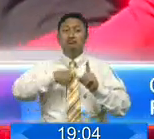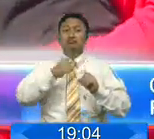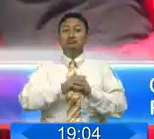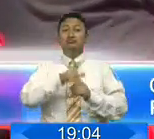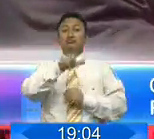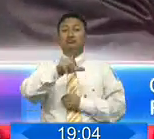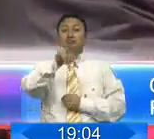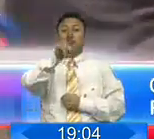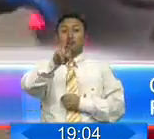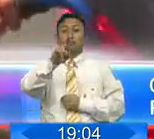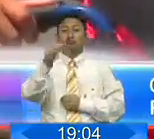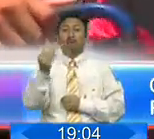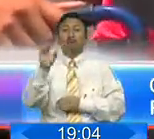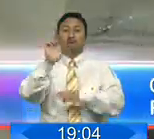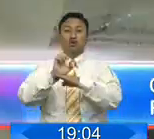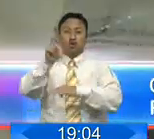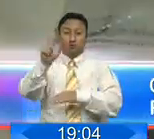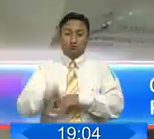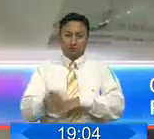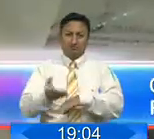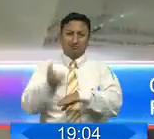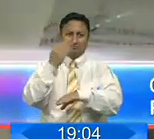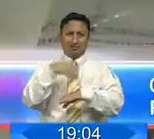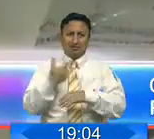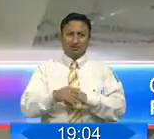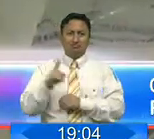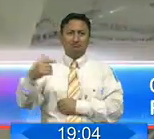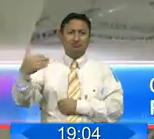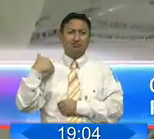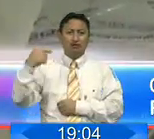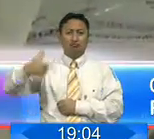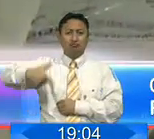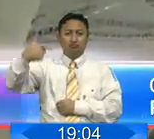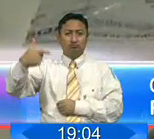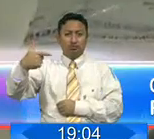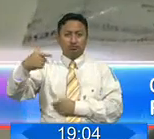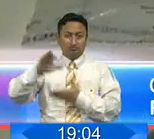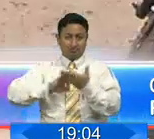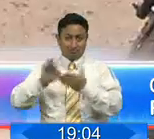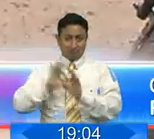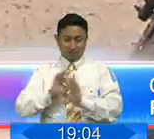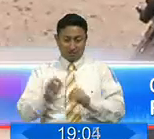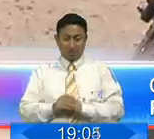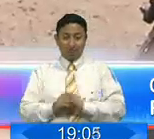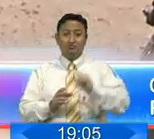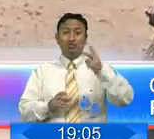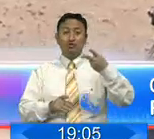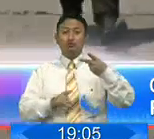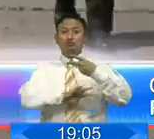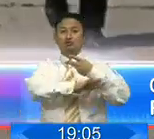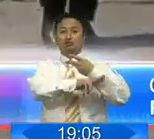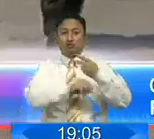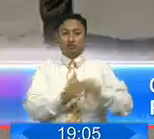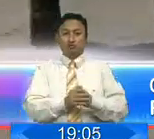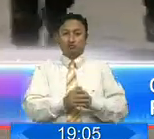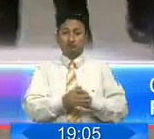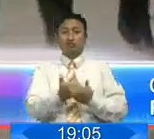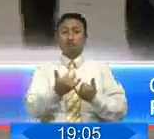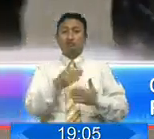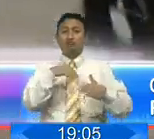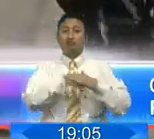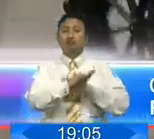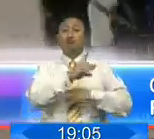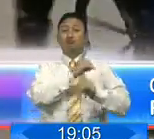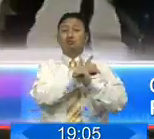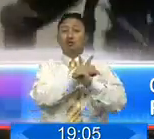Lu, un joven ecuatoriano con antecedentes por tenencia de armas no autorizadas y 2 por robo. Él se encuentra con una